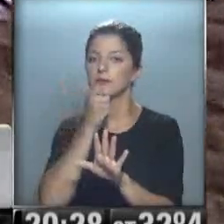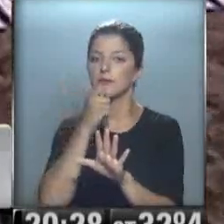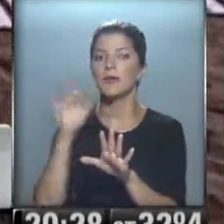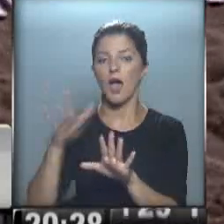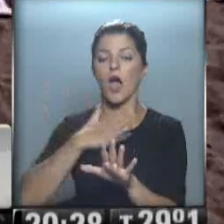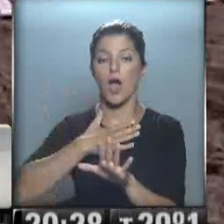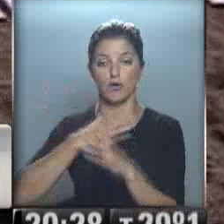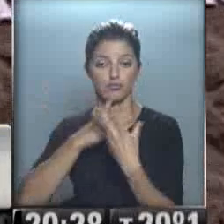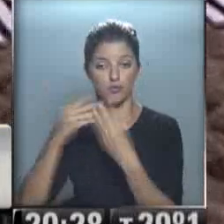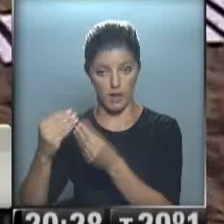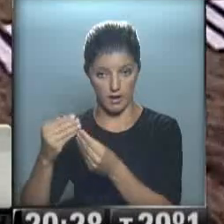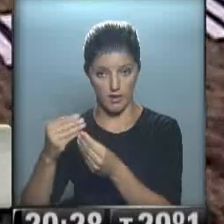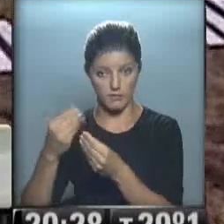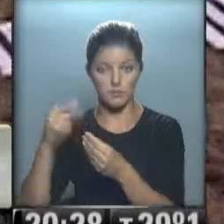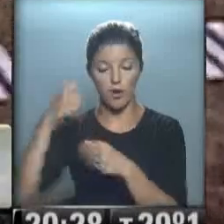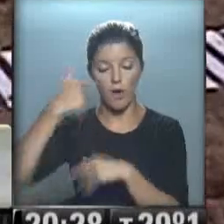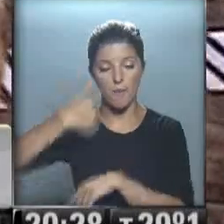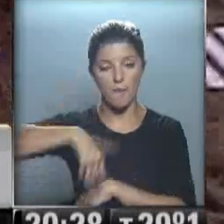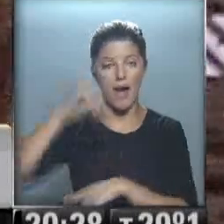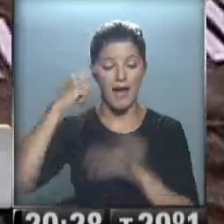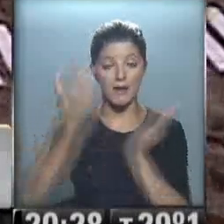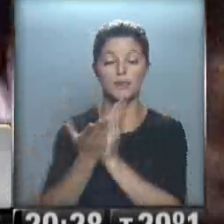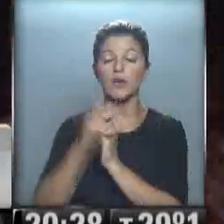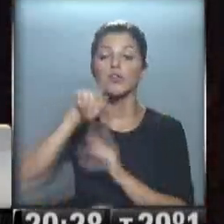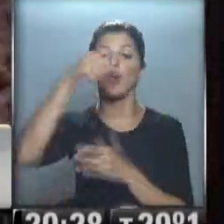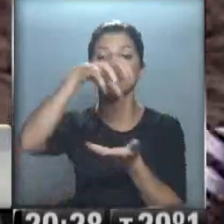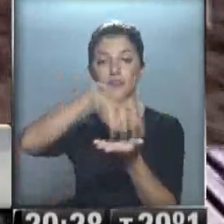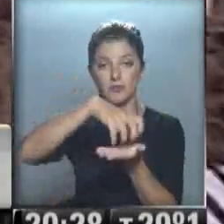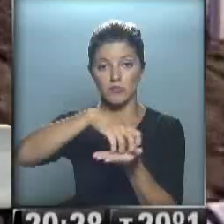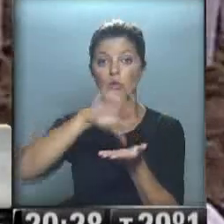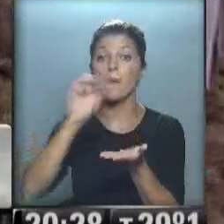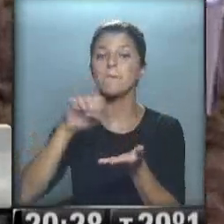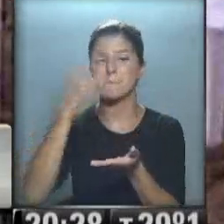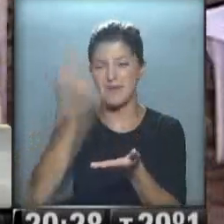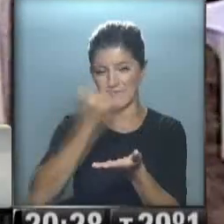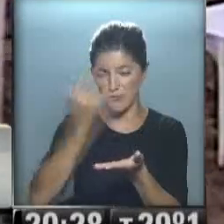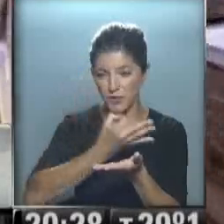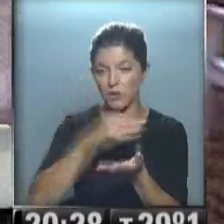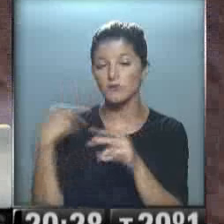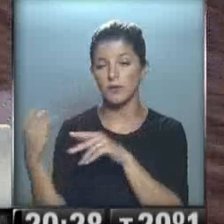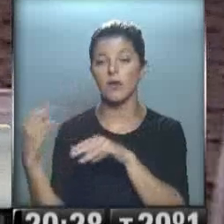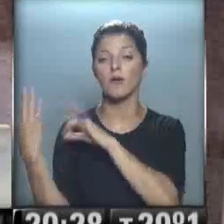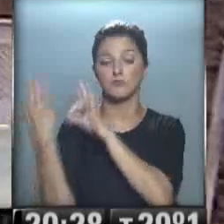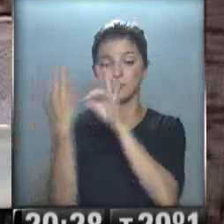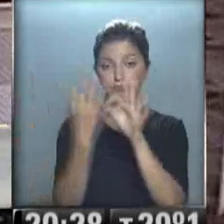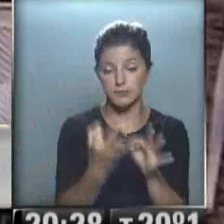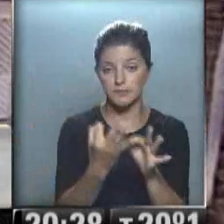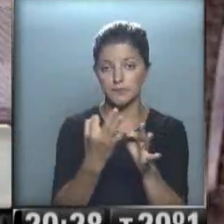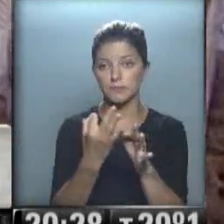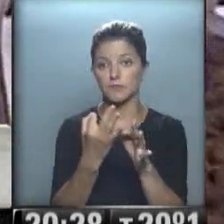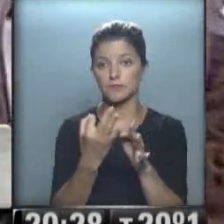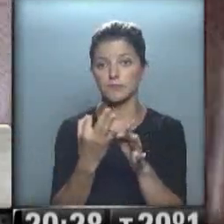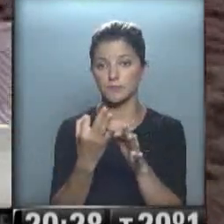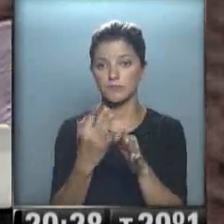y vamos a analizar derivarla a un centro de mayor complejidad disponemos de El elito sanitario que vamos a